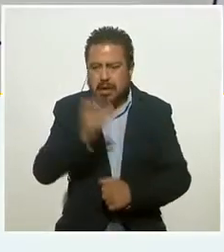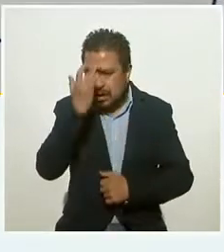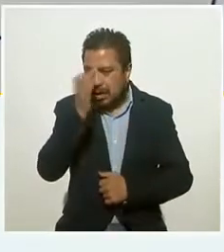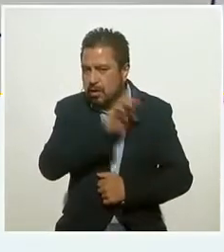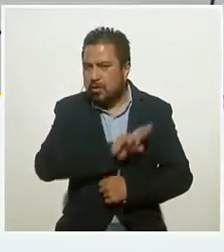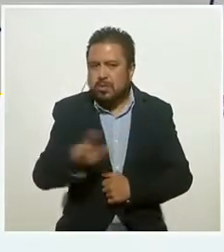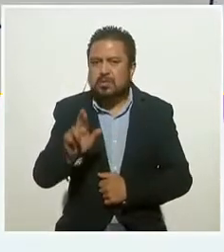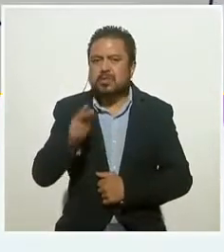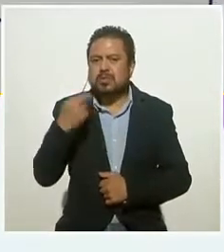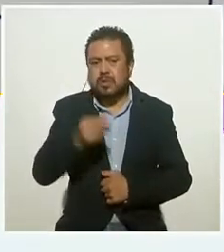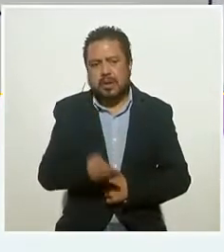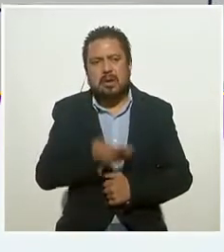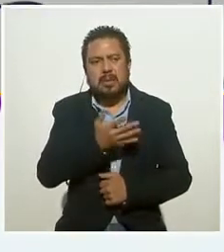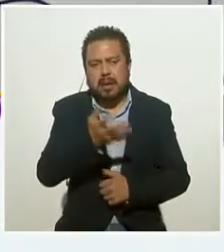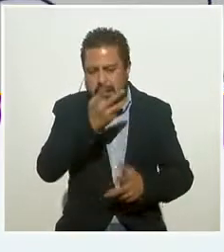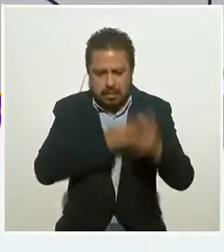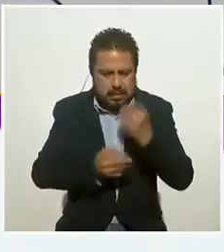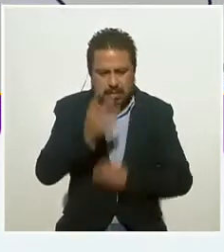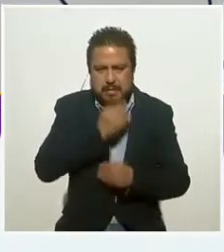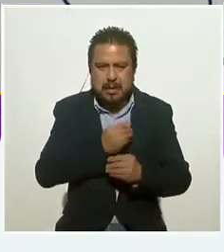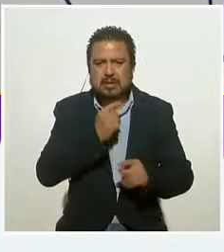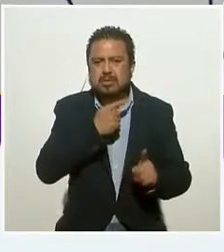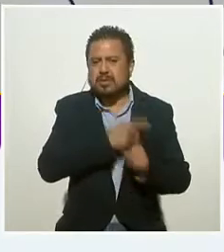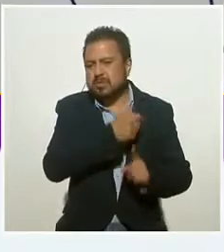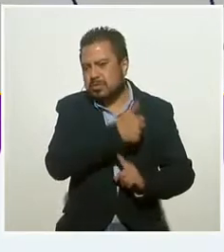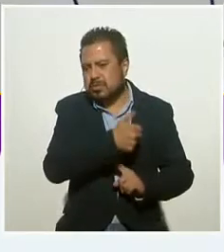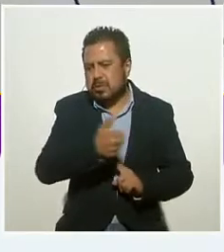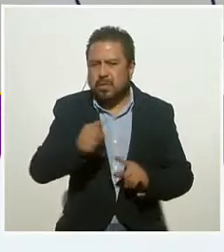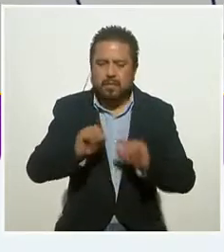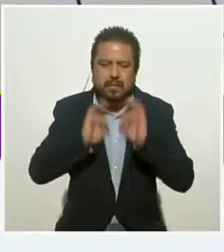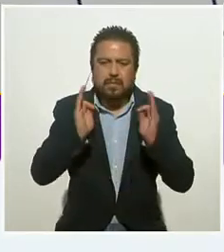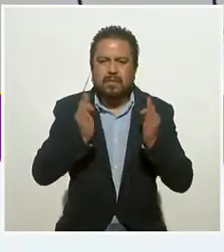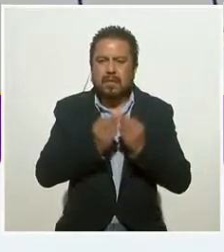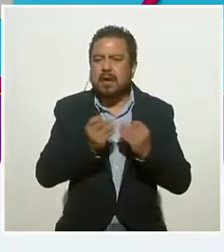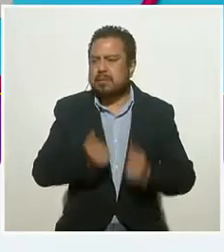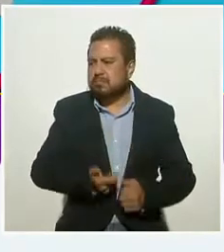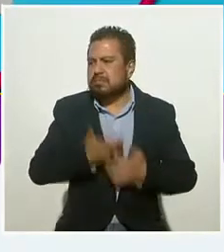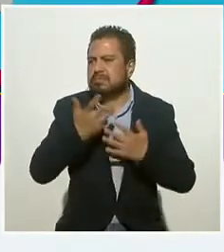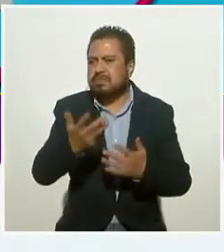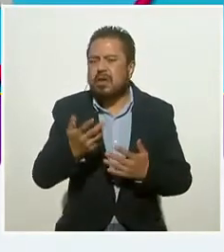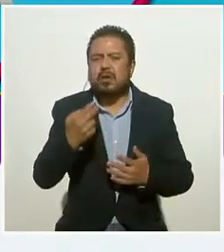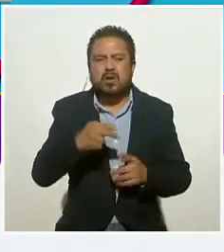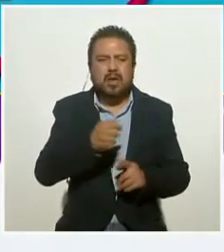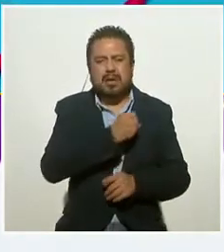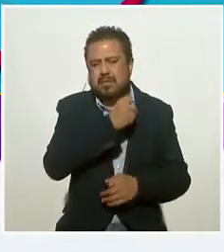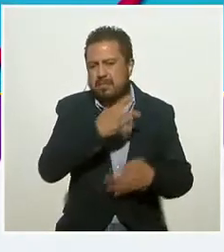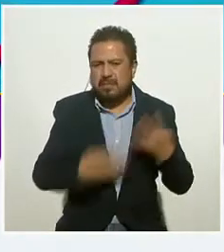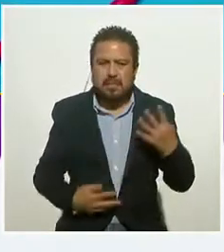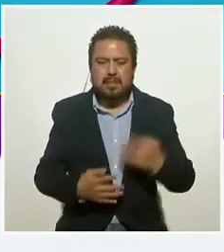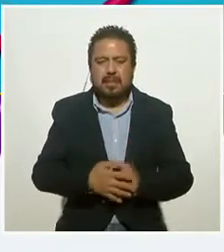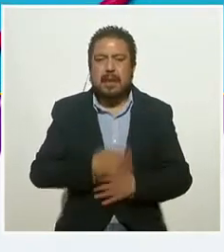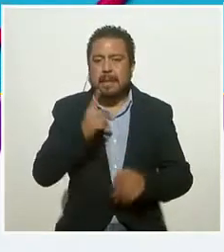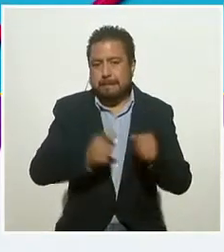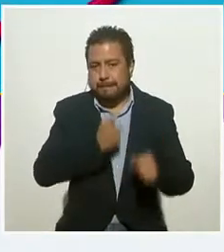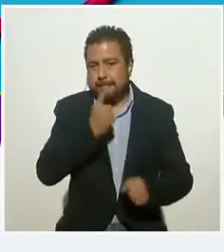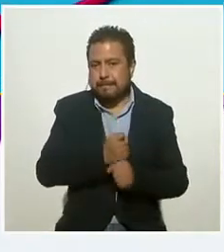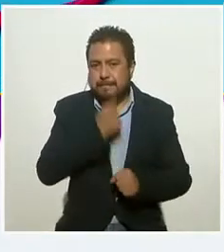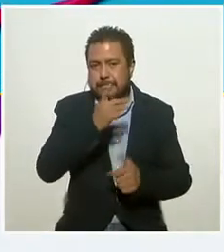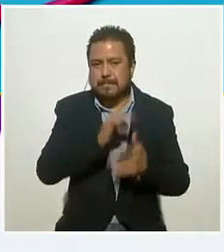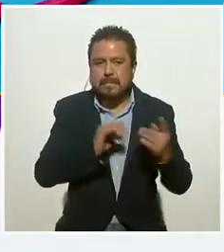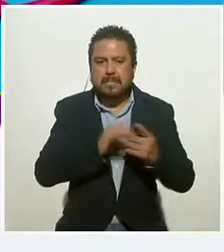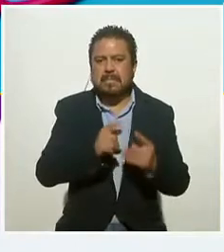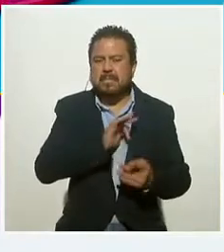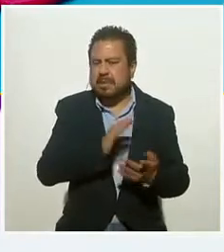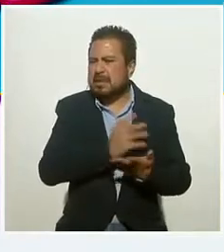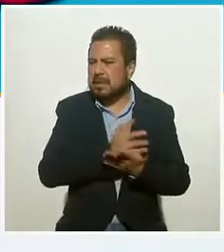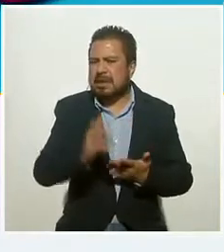reconocerlas, nombrarlas, aprender sus formas de expresión, sus nombres, etcétera? Primero yo diría atrevernos a